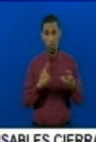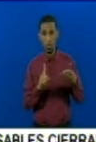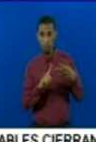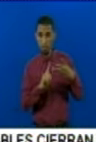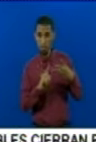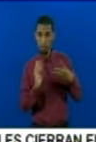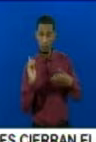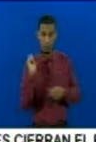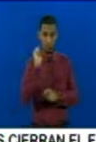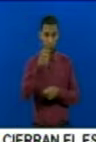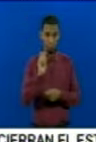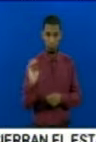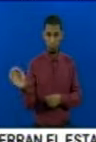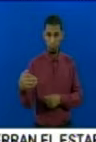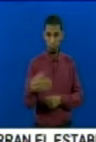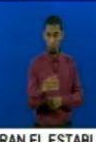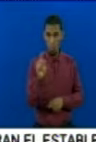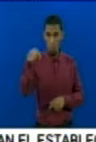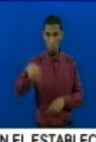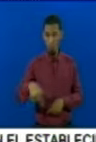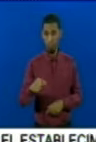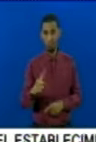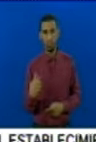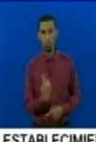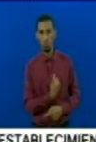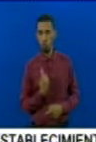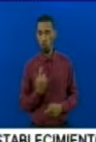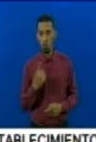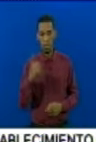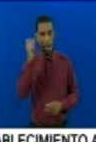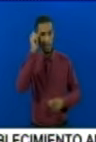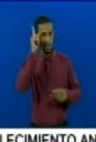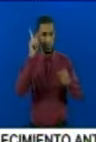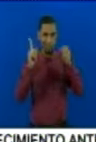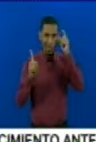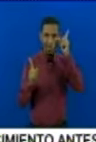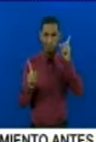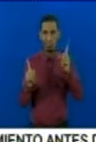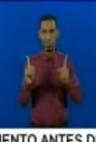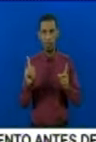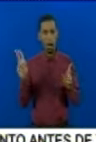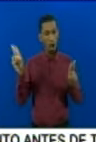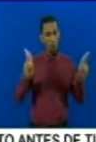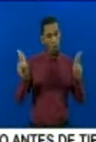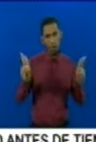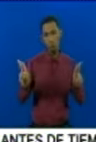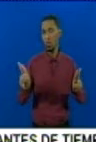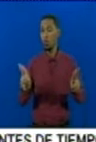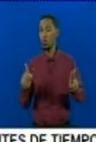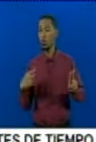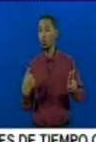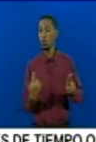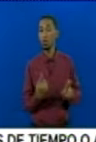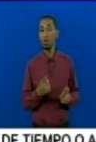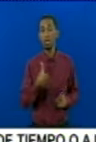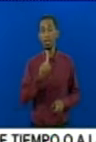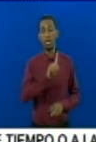y la pesca. Y hoy nosotros, dentro de la política, hemos podido llegar hoy ya a